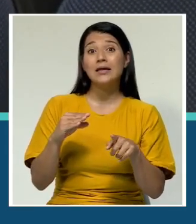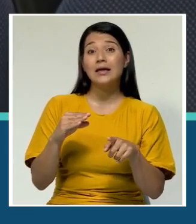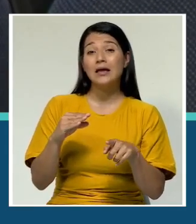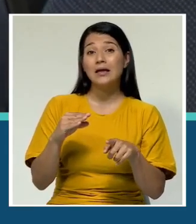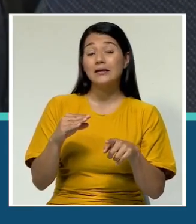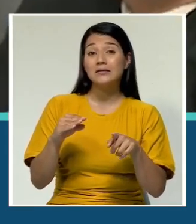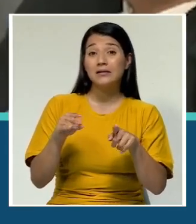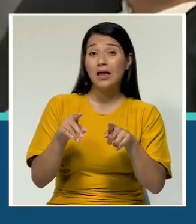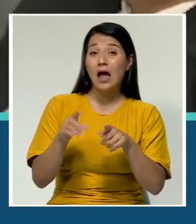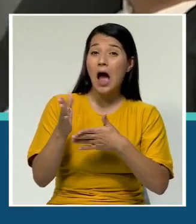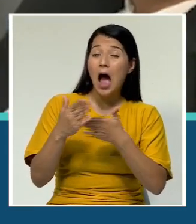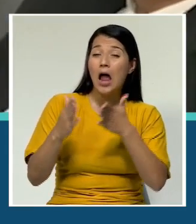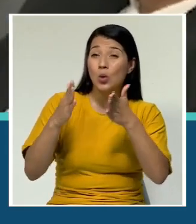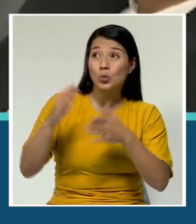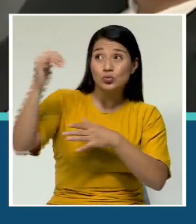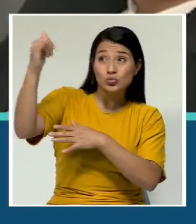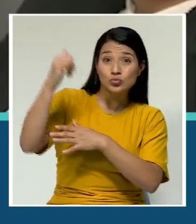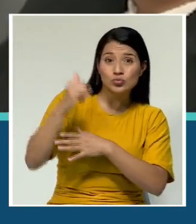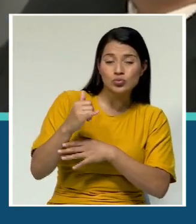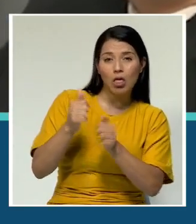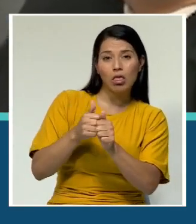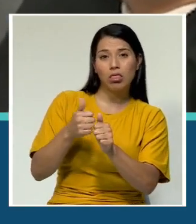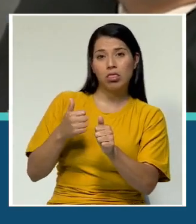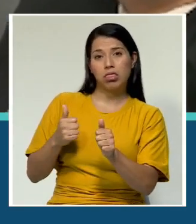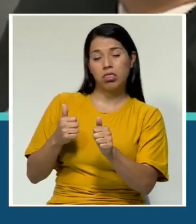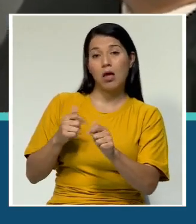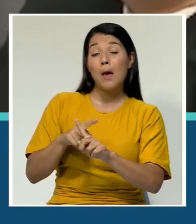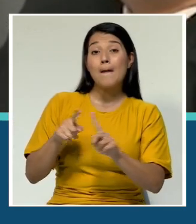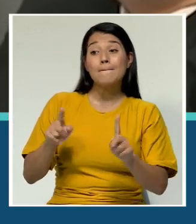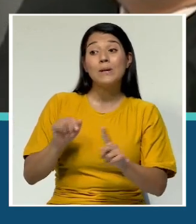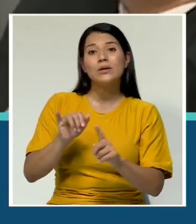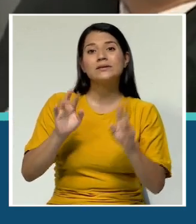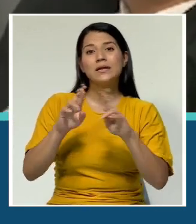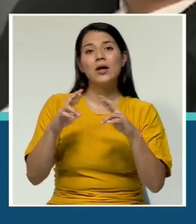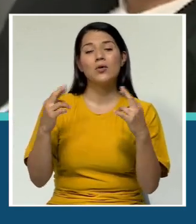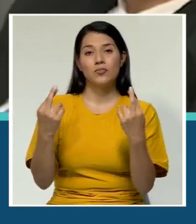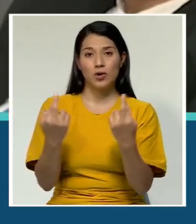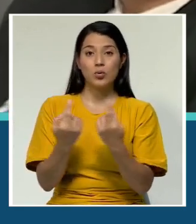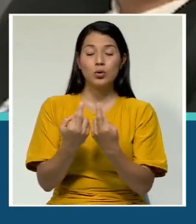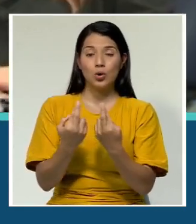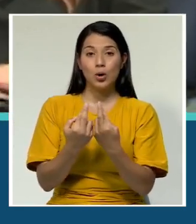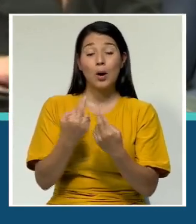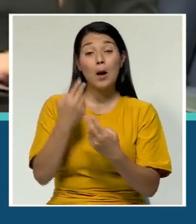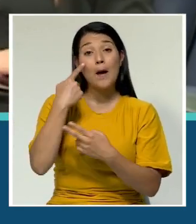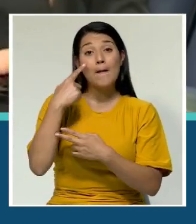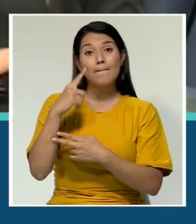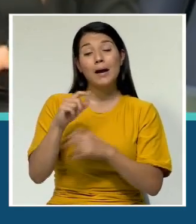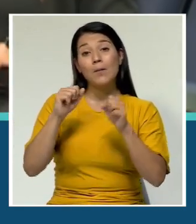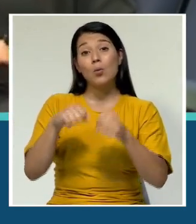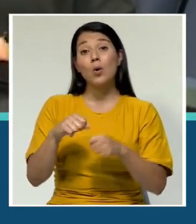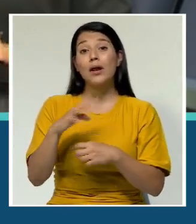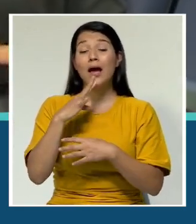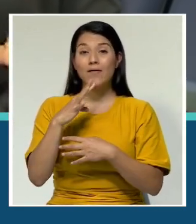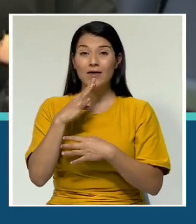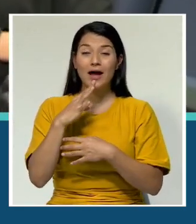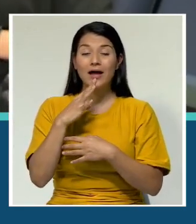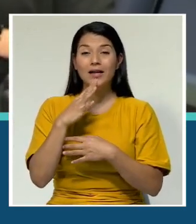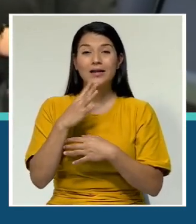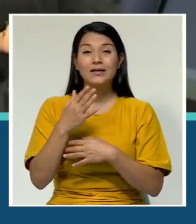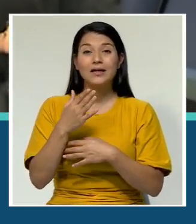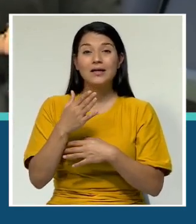2 no estuvieron presentes, incluso habló de los que vienen del exterior, que algunos tuvieron algunos retrasos en sus vuelos y demás, pero